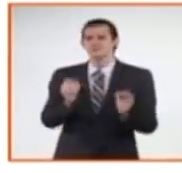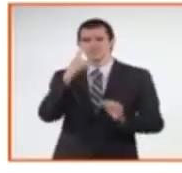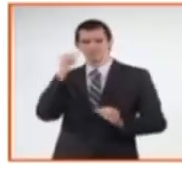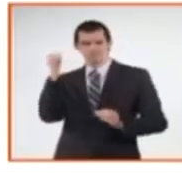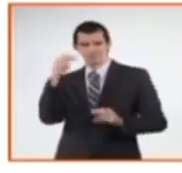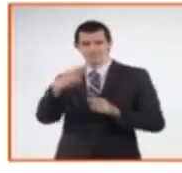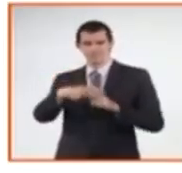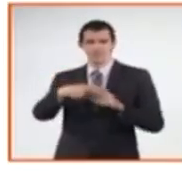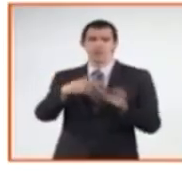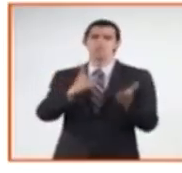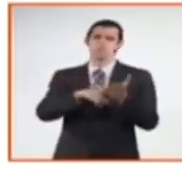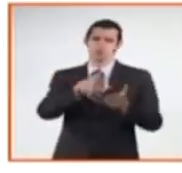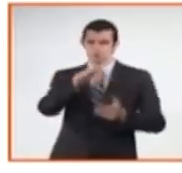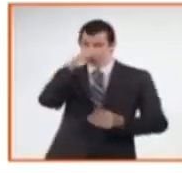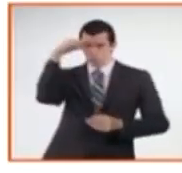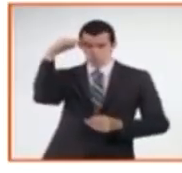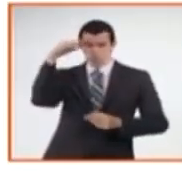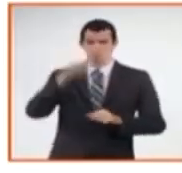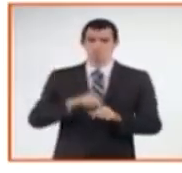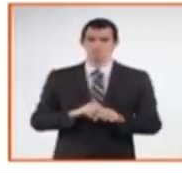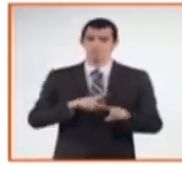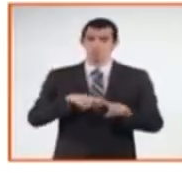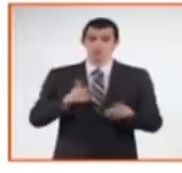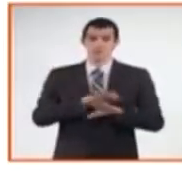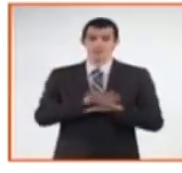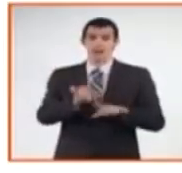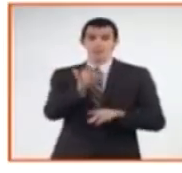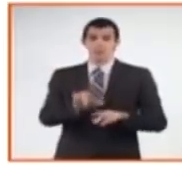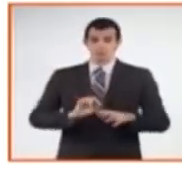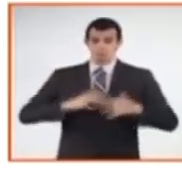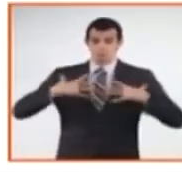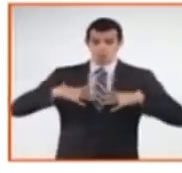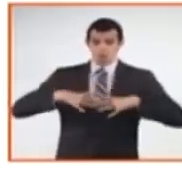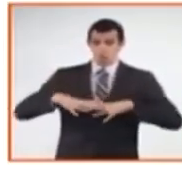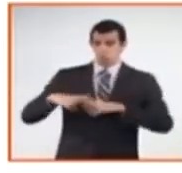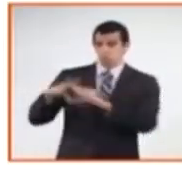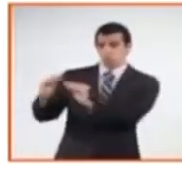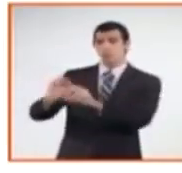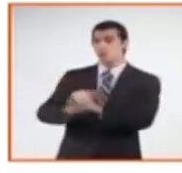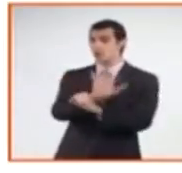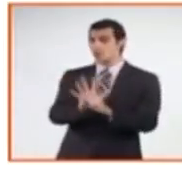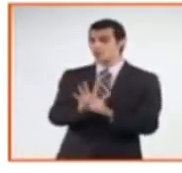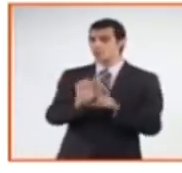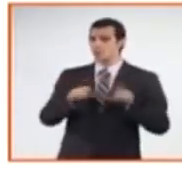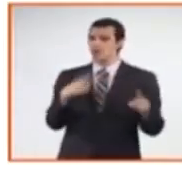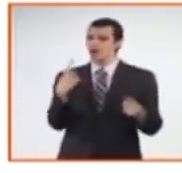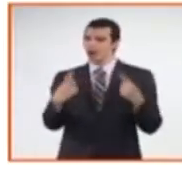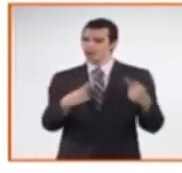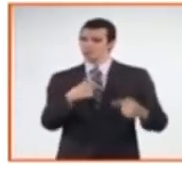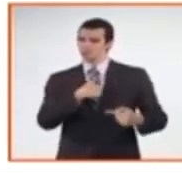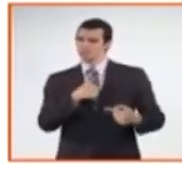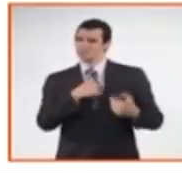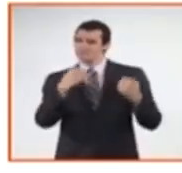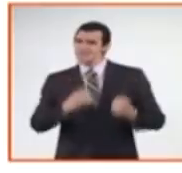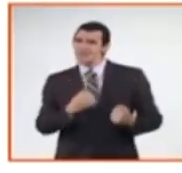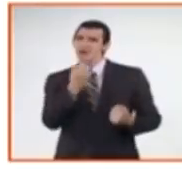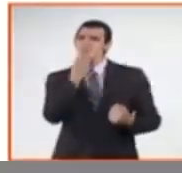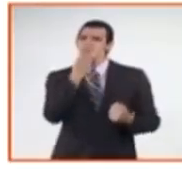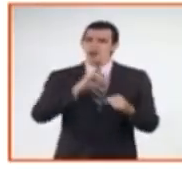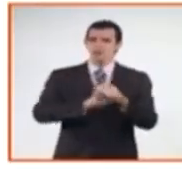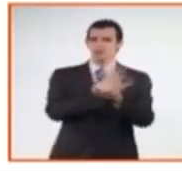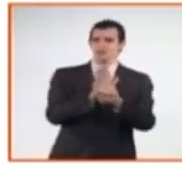refuerzo en la inmunidad del convaleciente publicados y que bueno aparecer en esta prestigiosa revista la próxima por favor